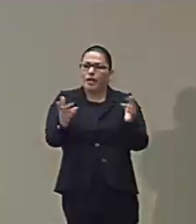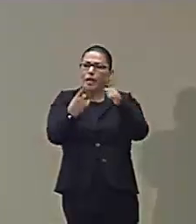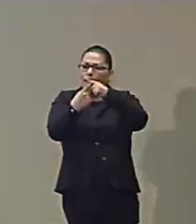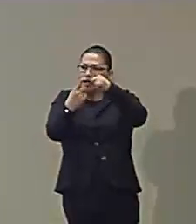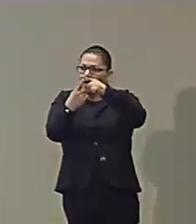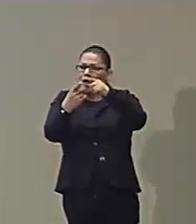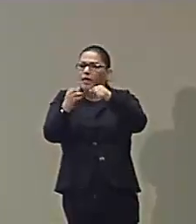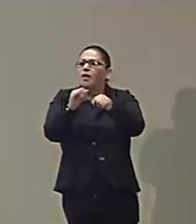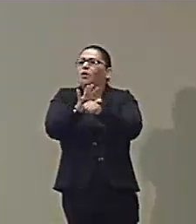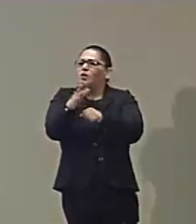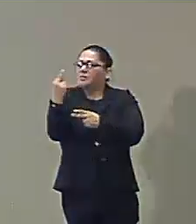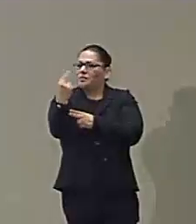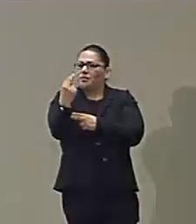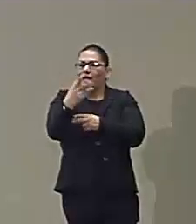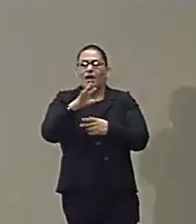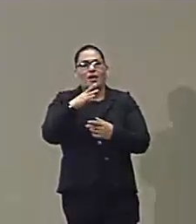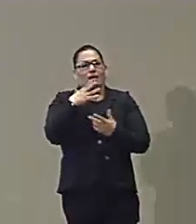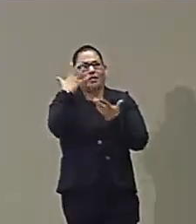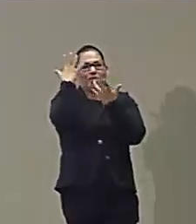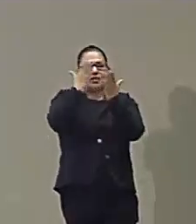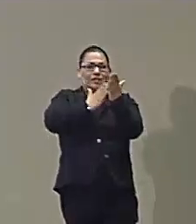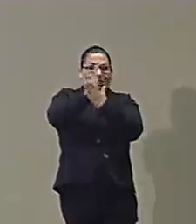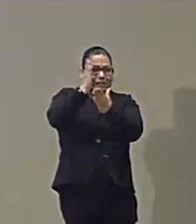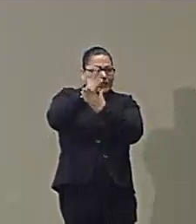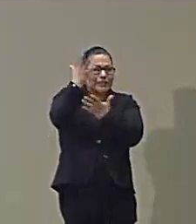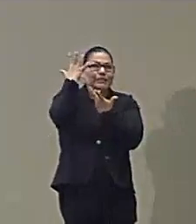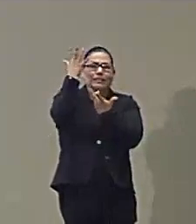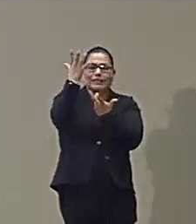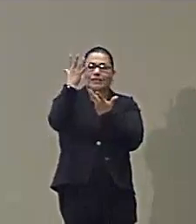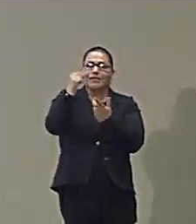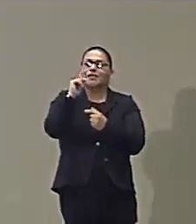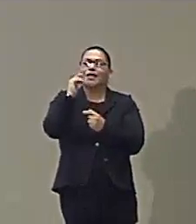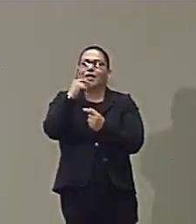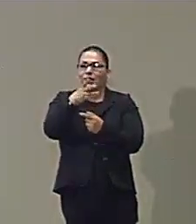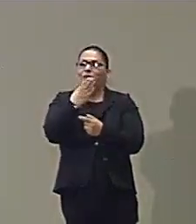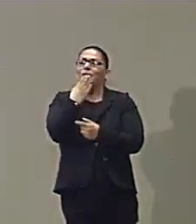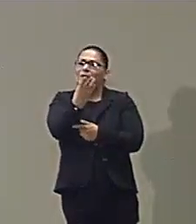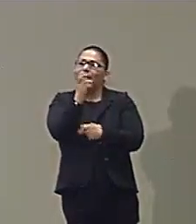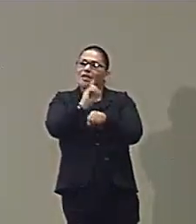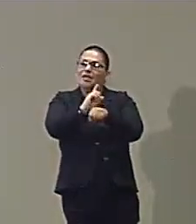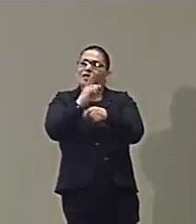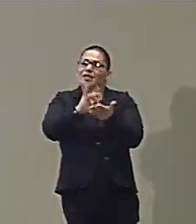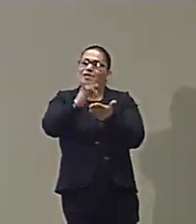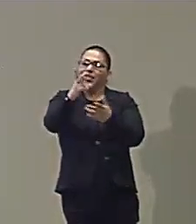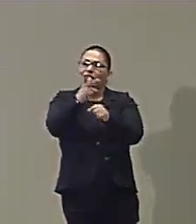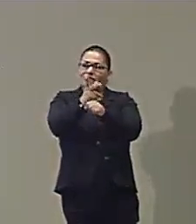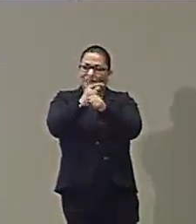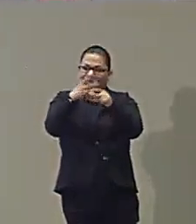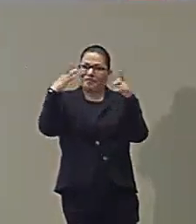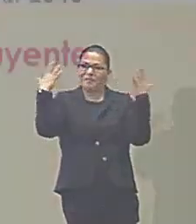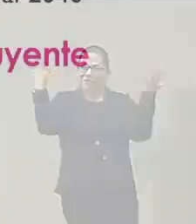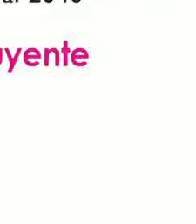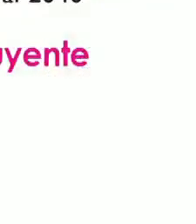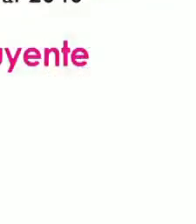lo que se requiera les deseo mucho éxito en este ejercicio muy buen día y gracias por la invitación